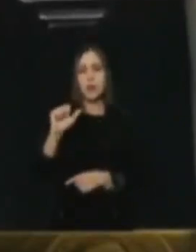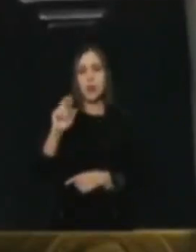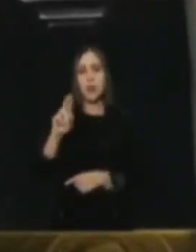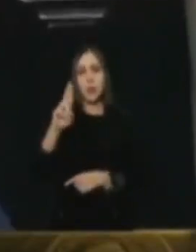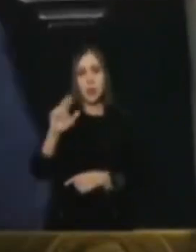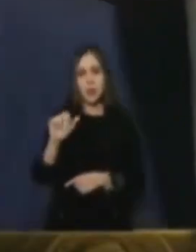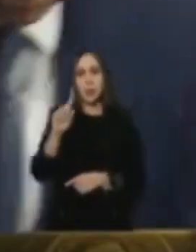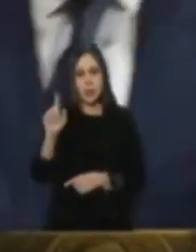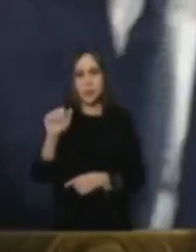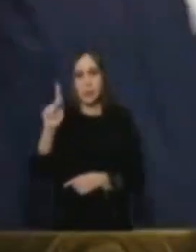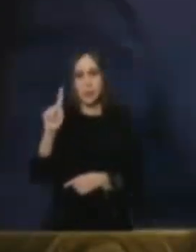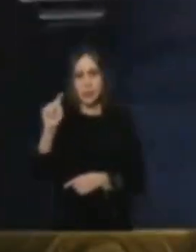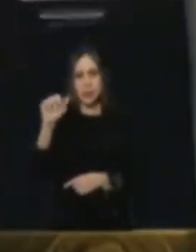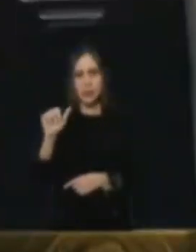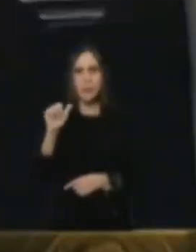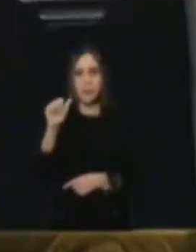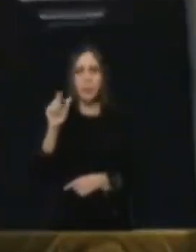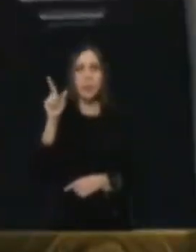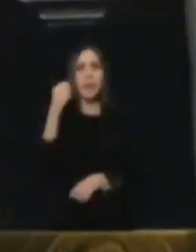en